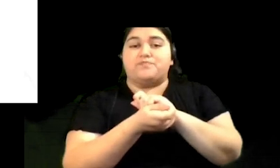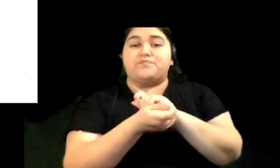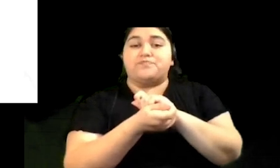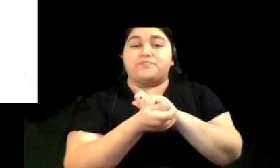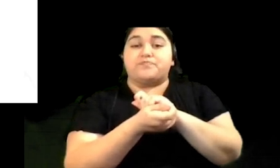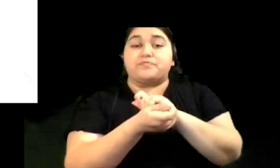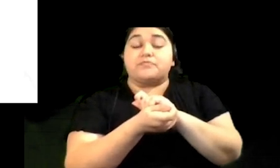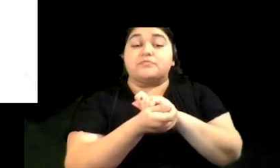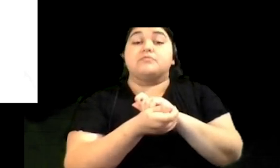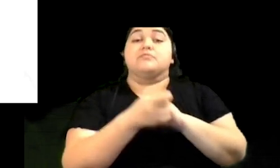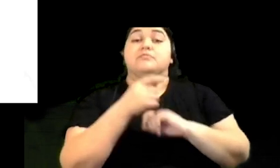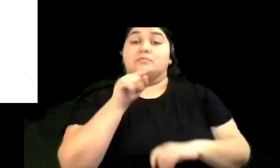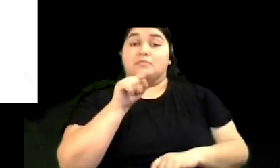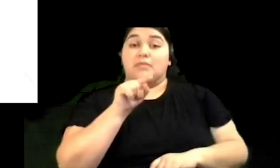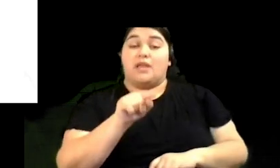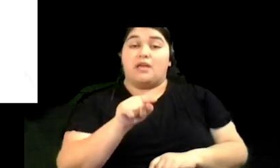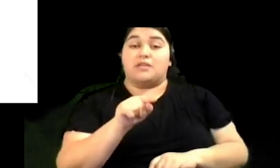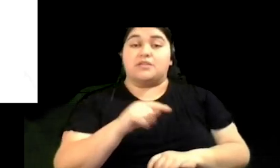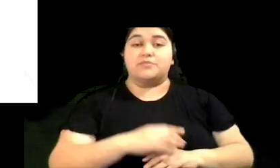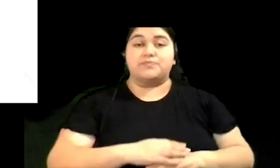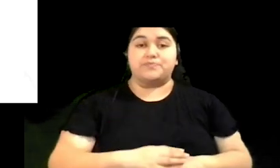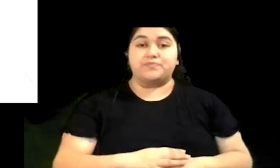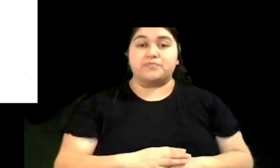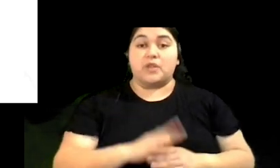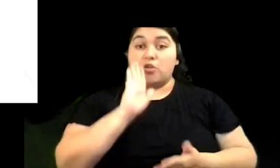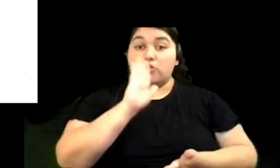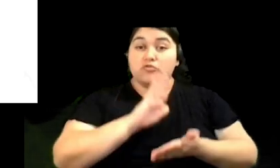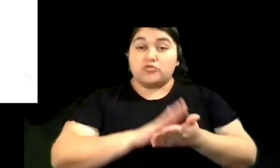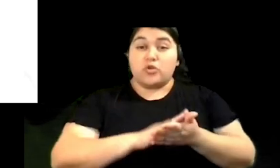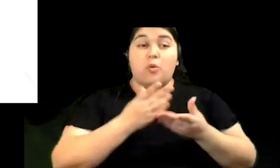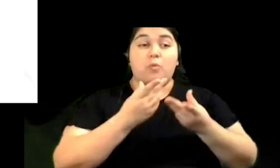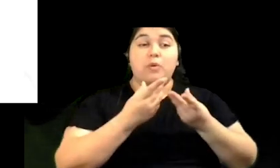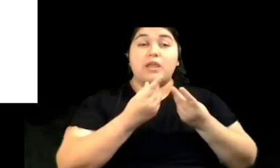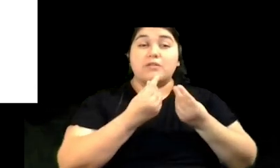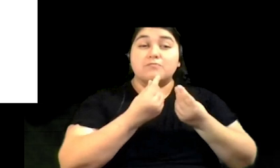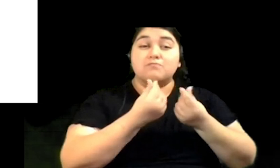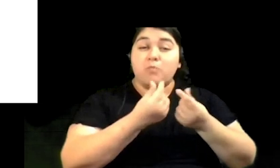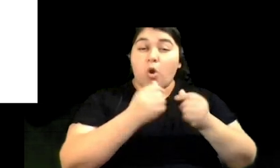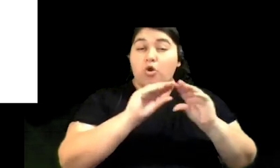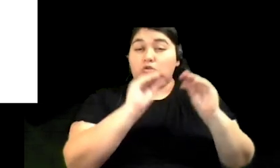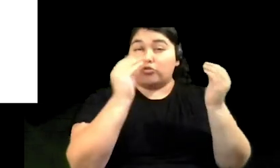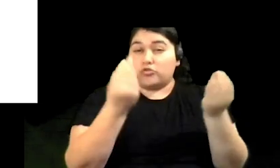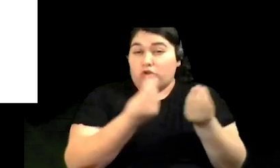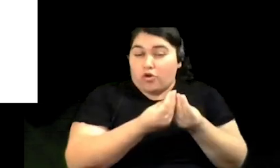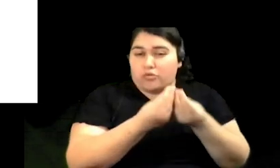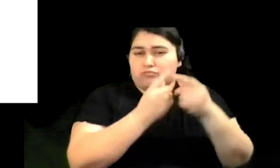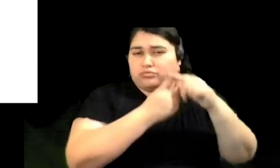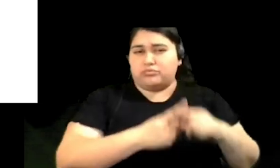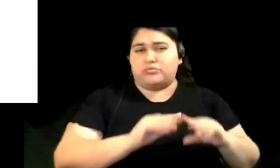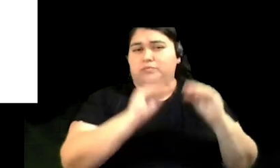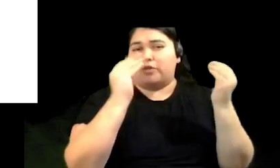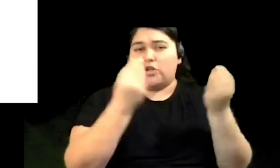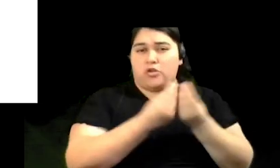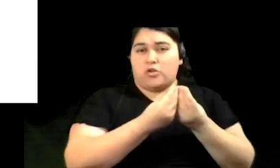en ese caso, sobre el monto total de alquileres, siempre con destino